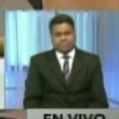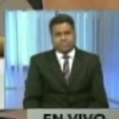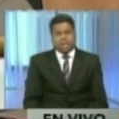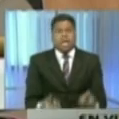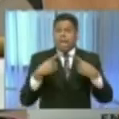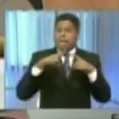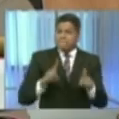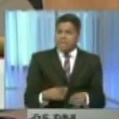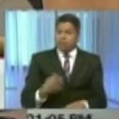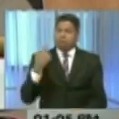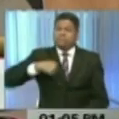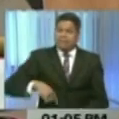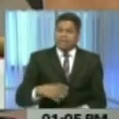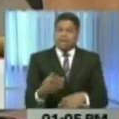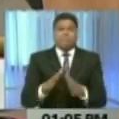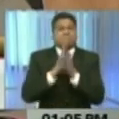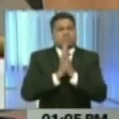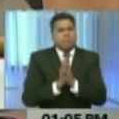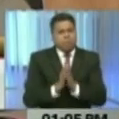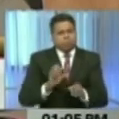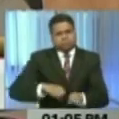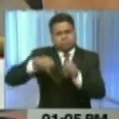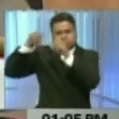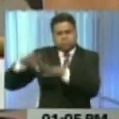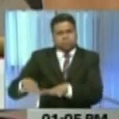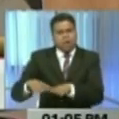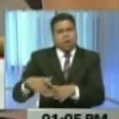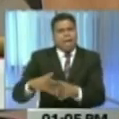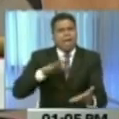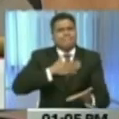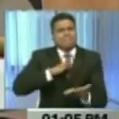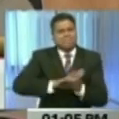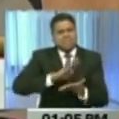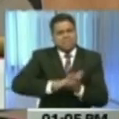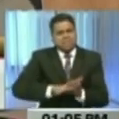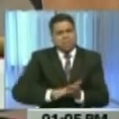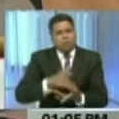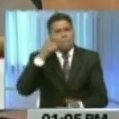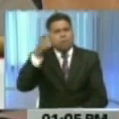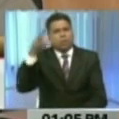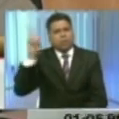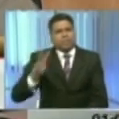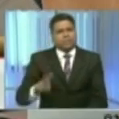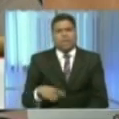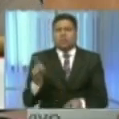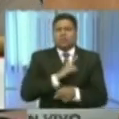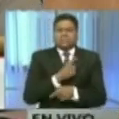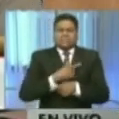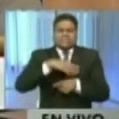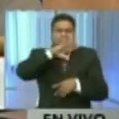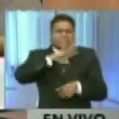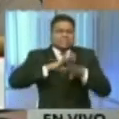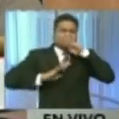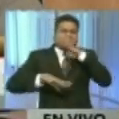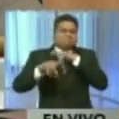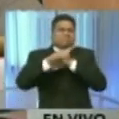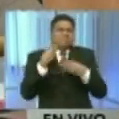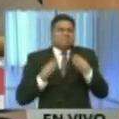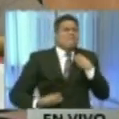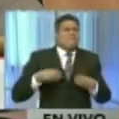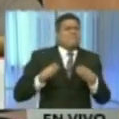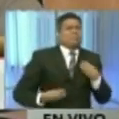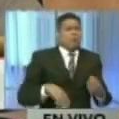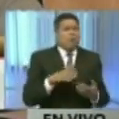Pero tienen que dejar al pueblo de Venezuela tranquilo, no crearle más zozobra, no crearle más angustia.